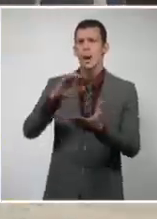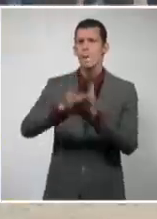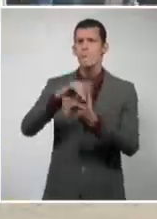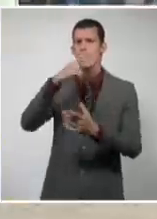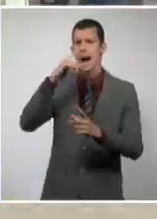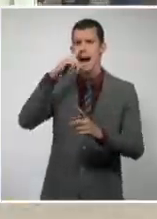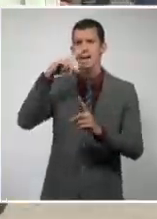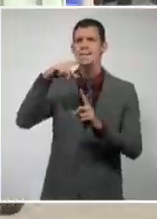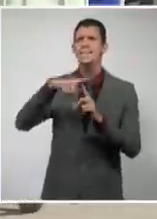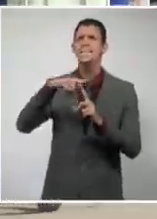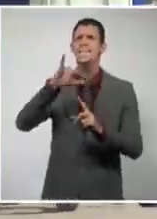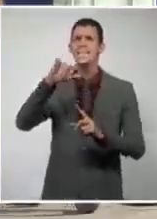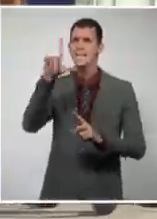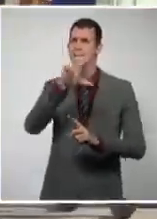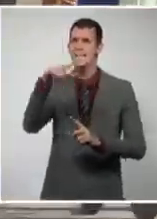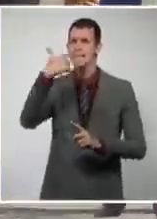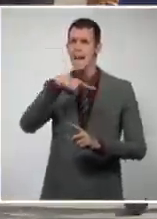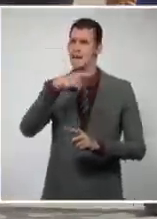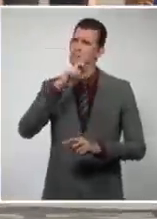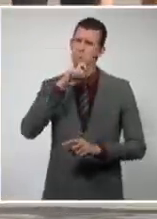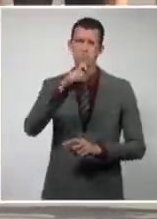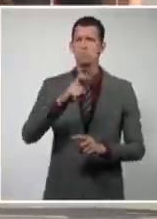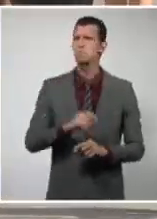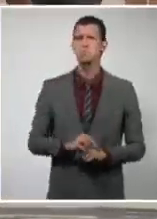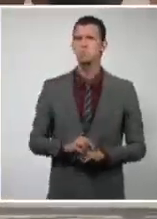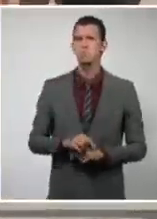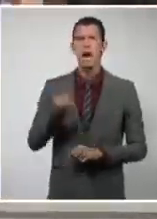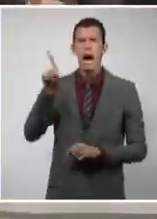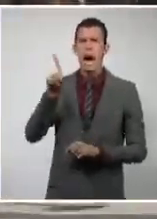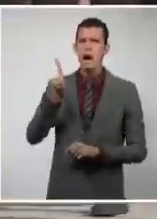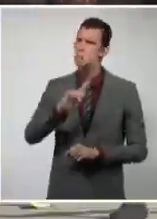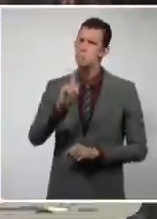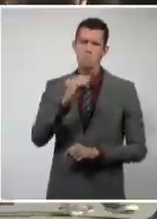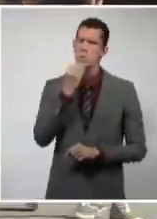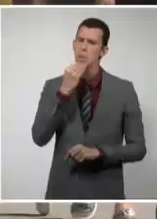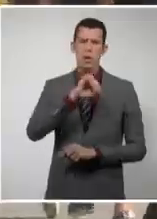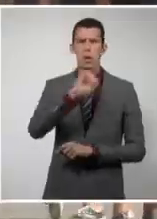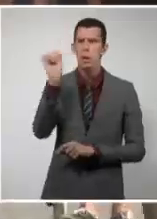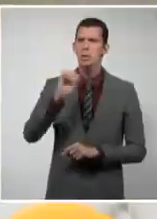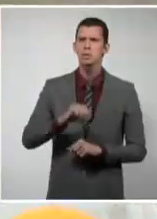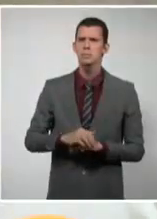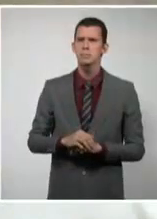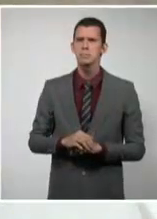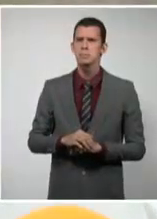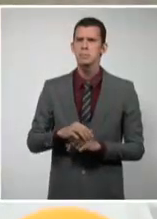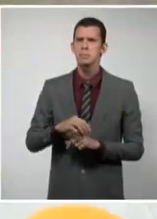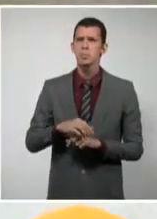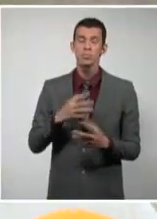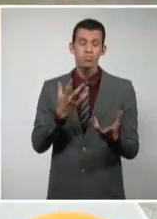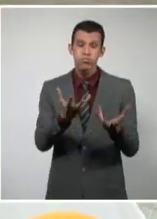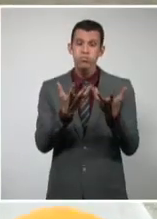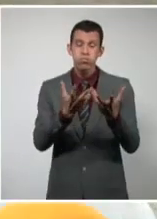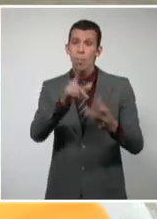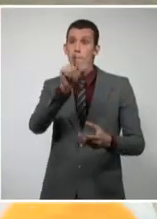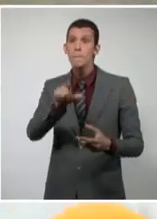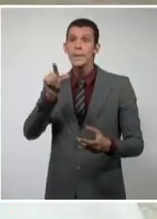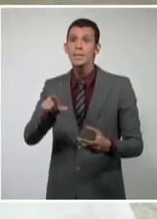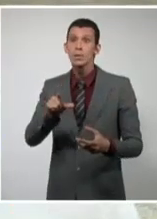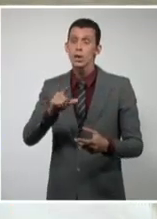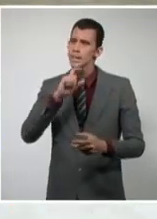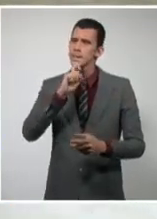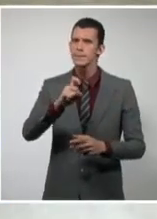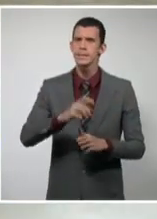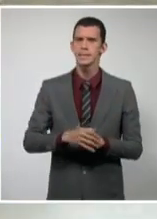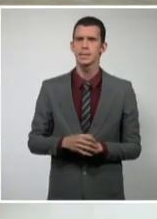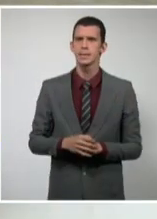personal. Y la gente amontonada unas encima de las otras. A pesar de que hay una red que es la columna vertebral de la distribución en tiempos normales, estamos